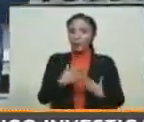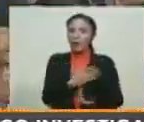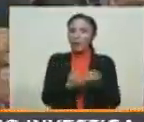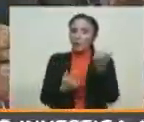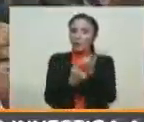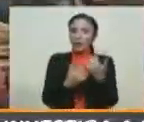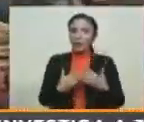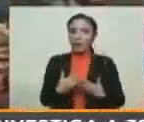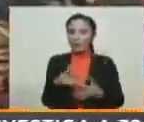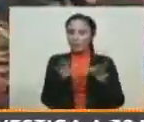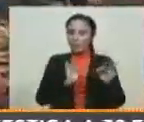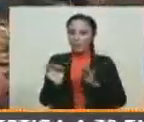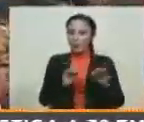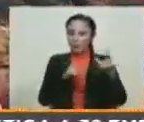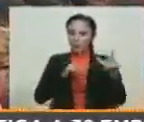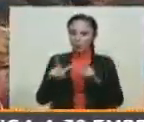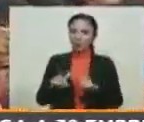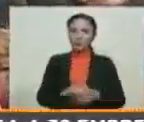mayo